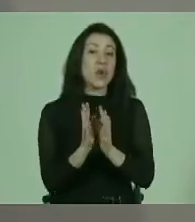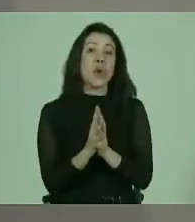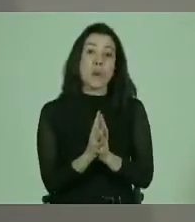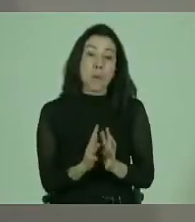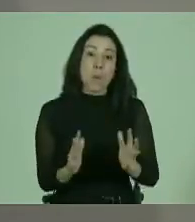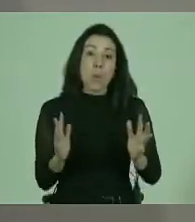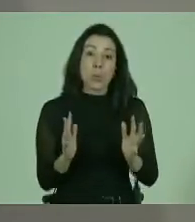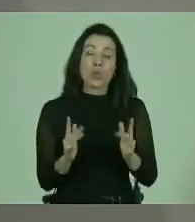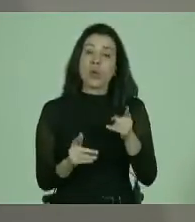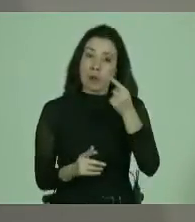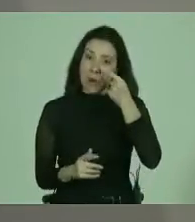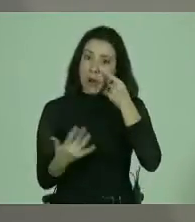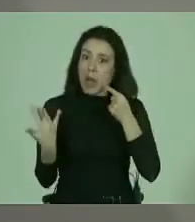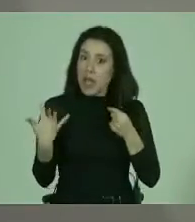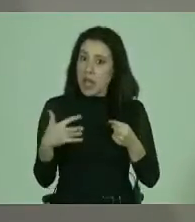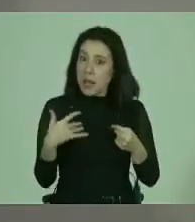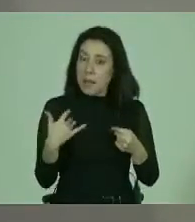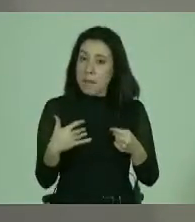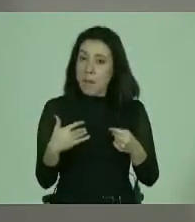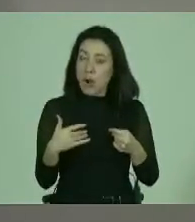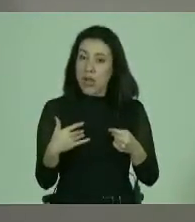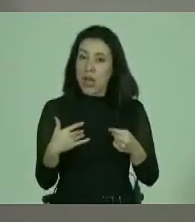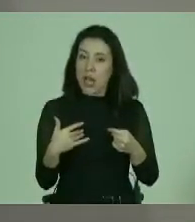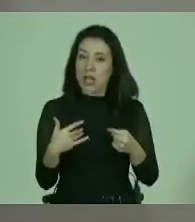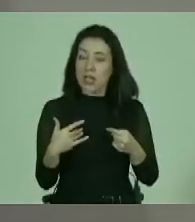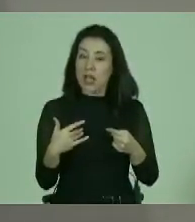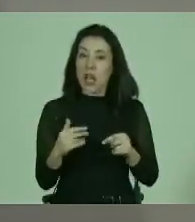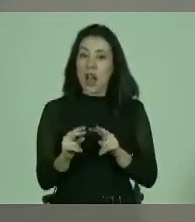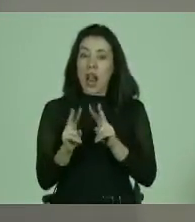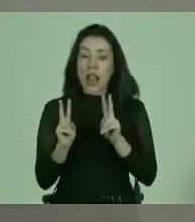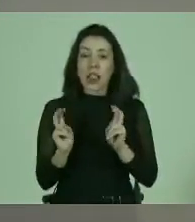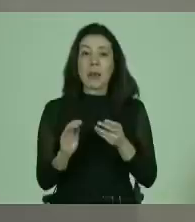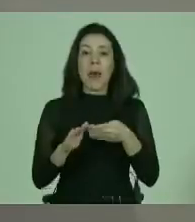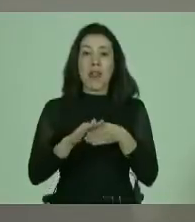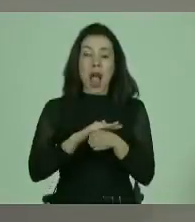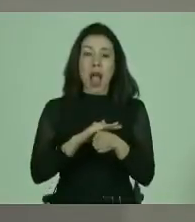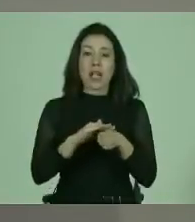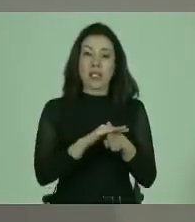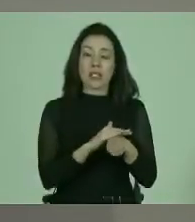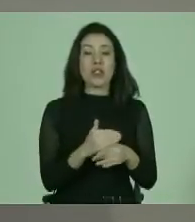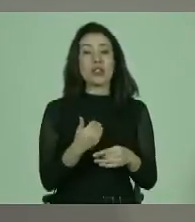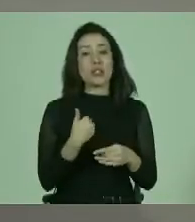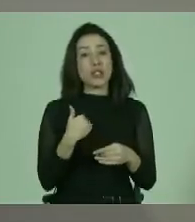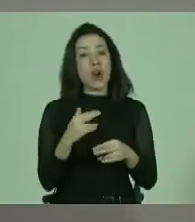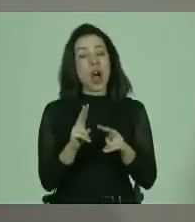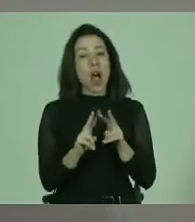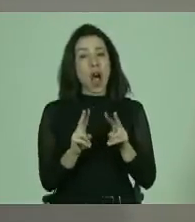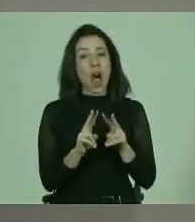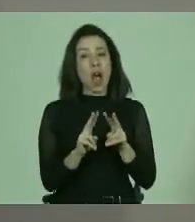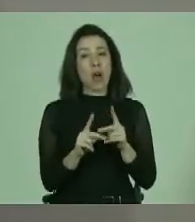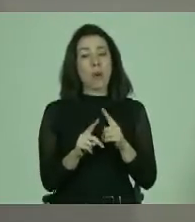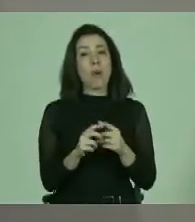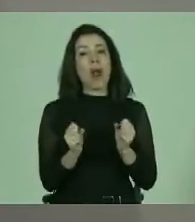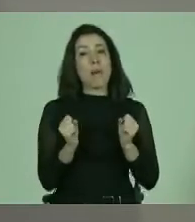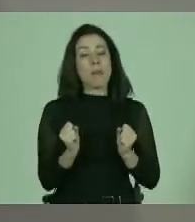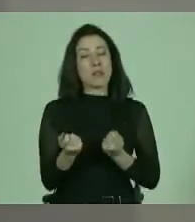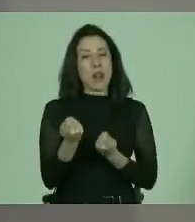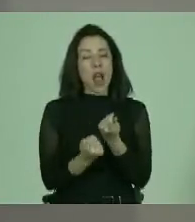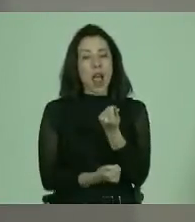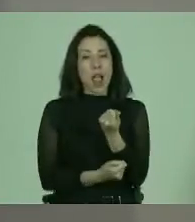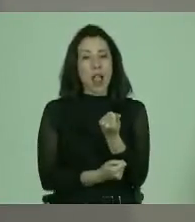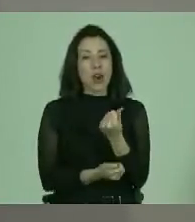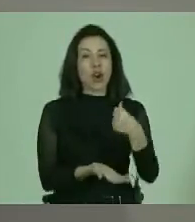y fíjense qué importante es en este sentido la cuestión del acceso no si unos acceden en función de las posibilidades económicas